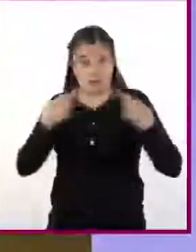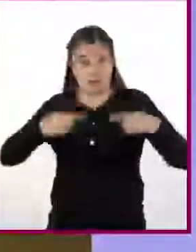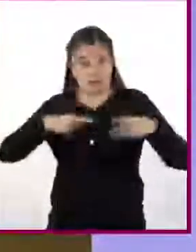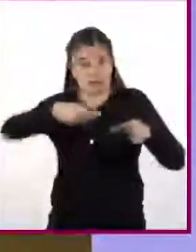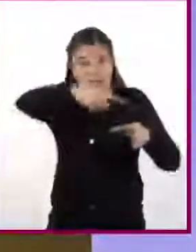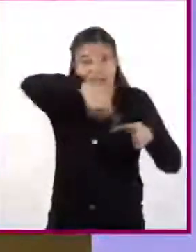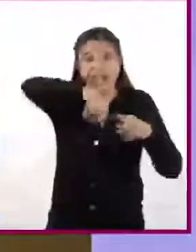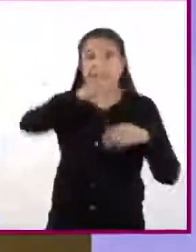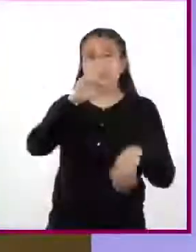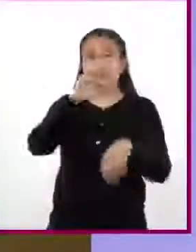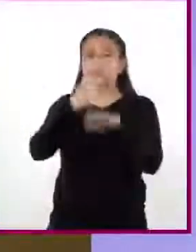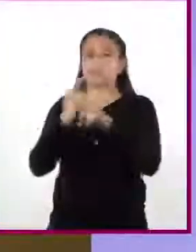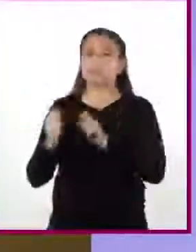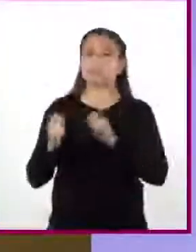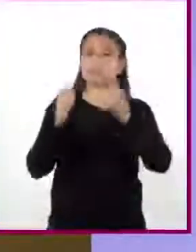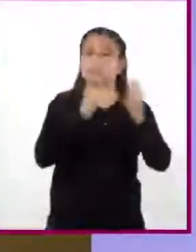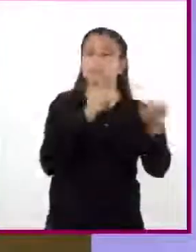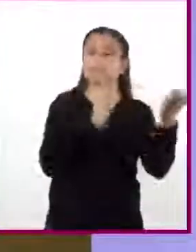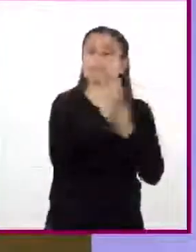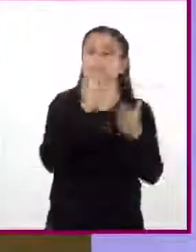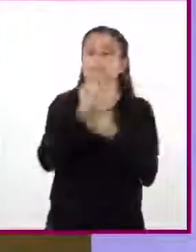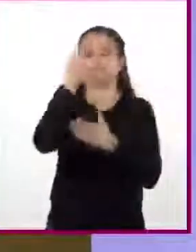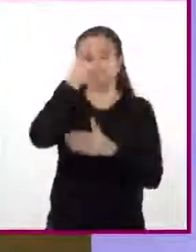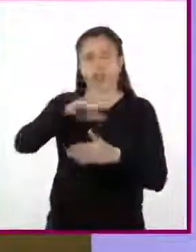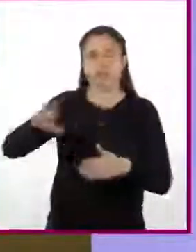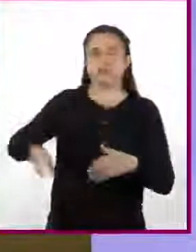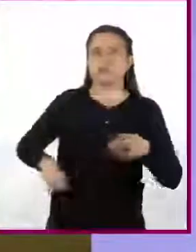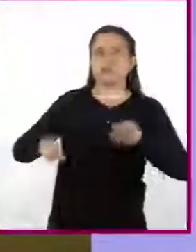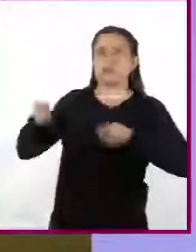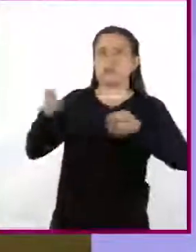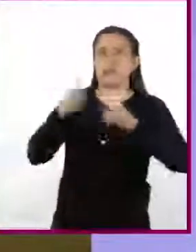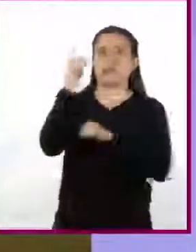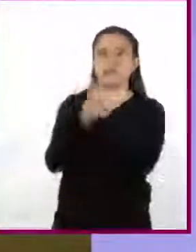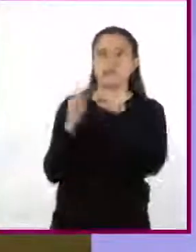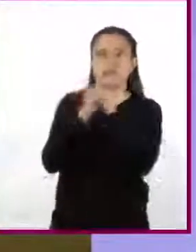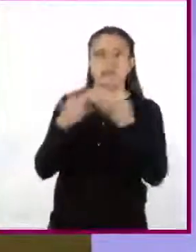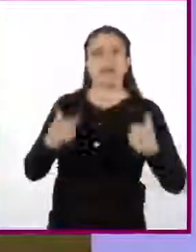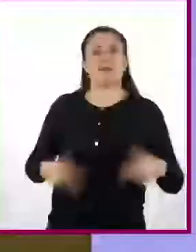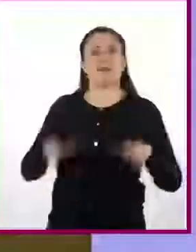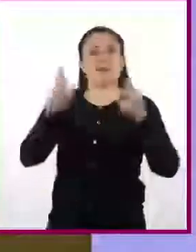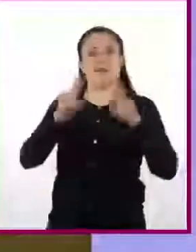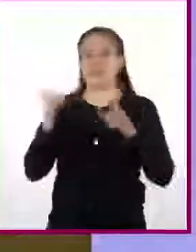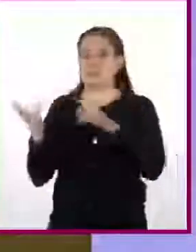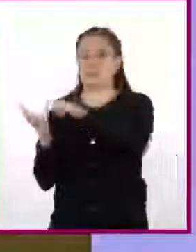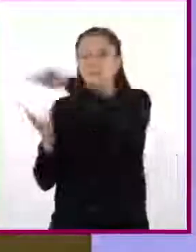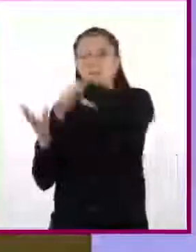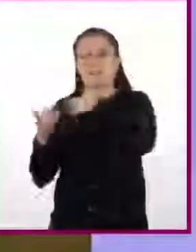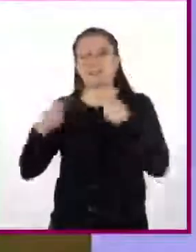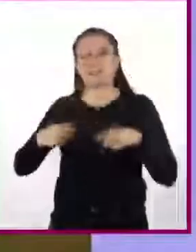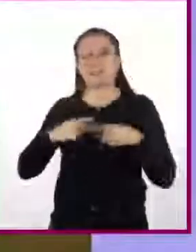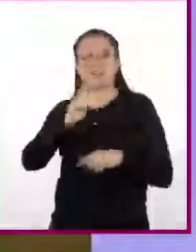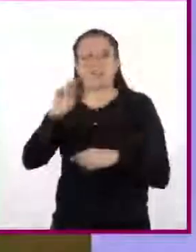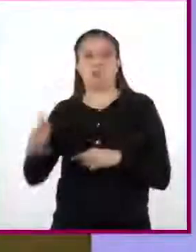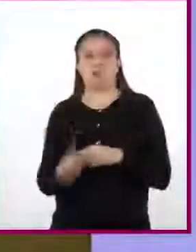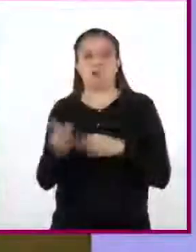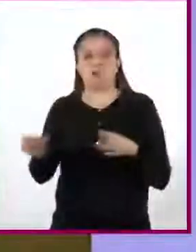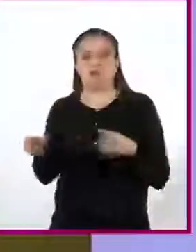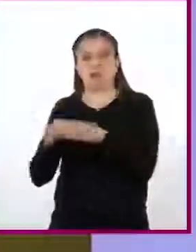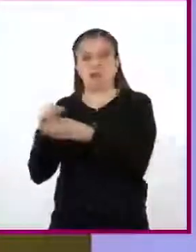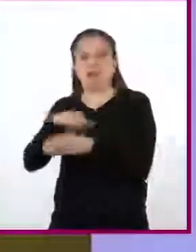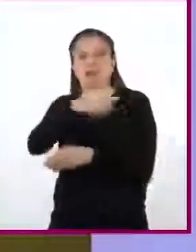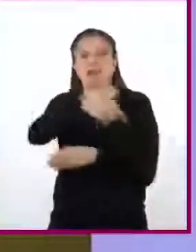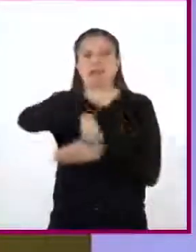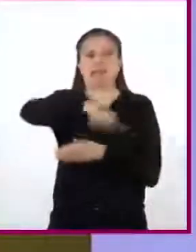las encargadas de tomar las decisiones que guiarán al país como representantes del pueblo en su conjunto. Es decir,